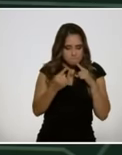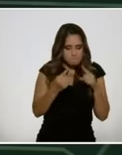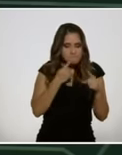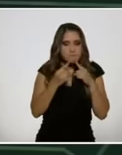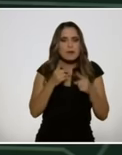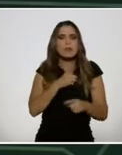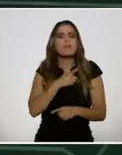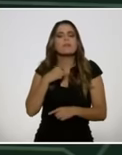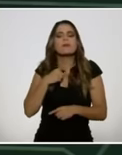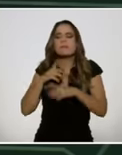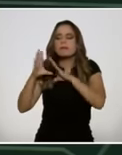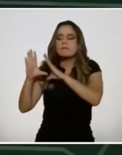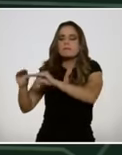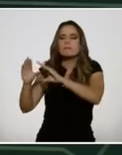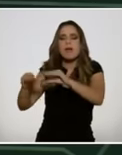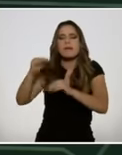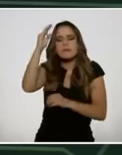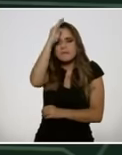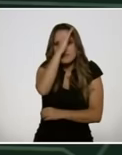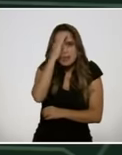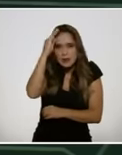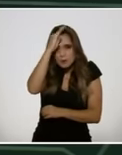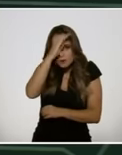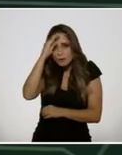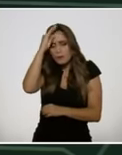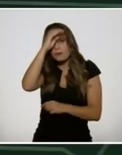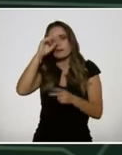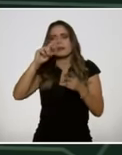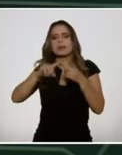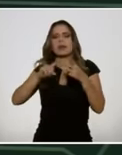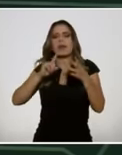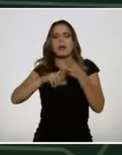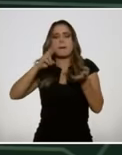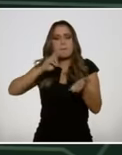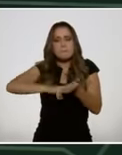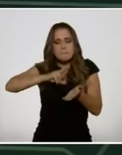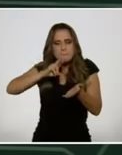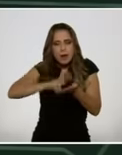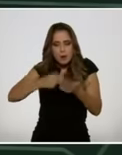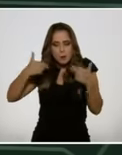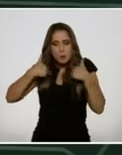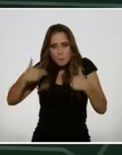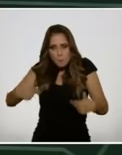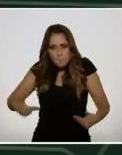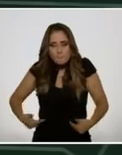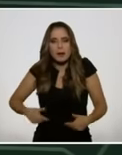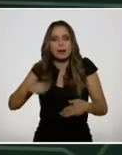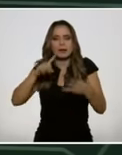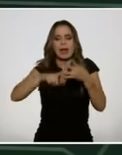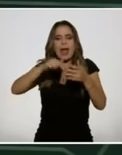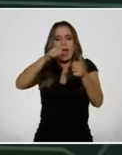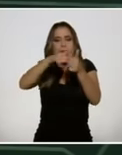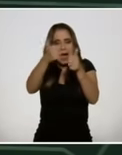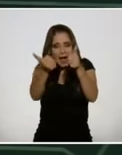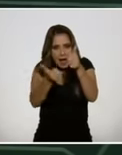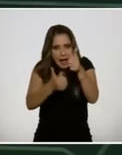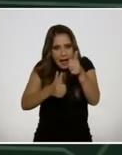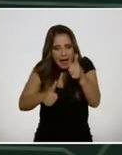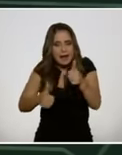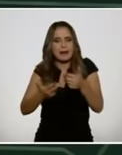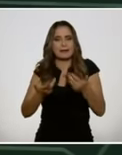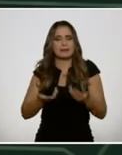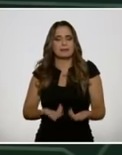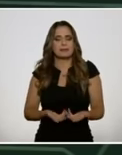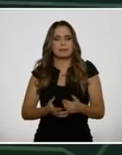el estudio de la filosofía, de las humanidades, de las artes, la